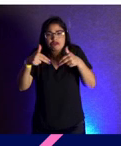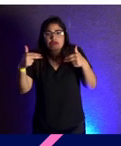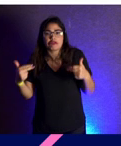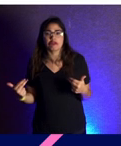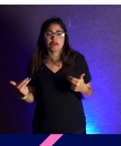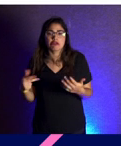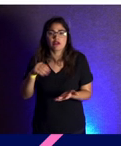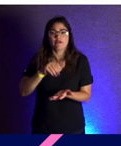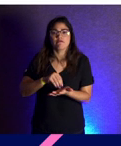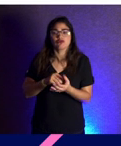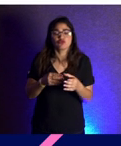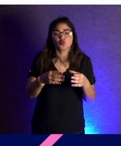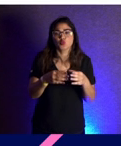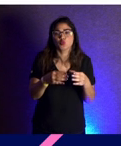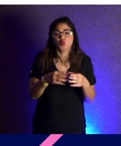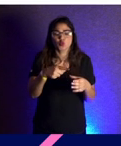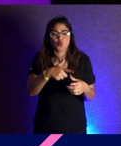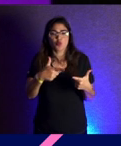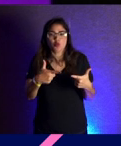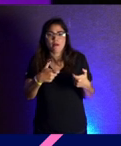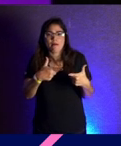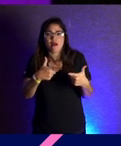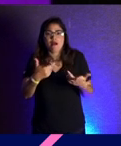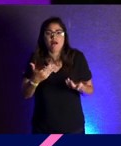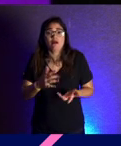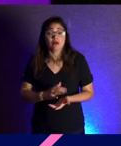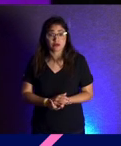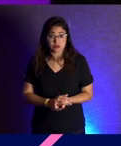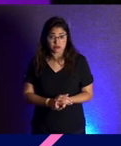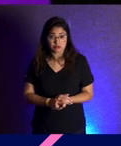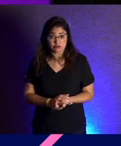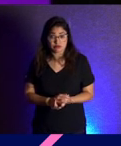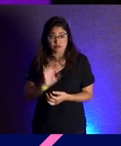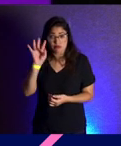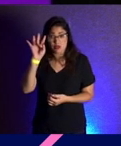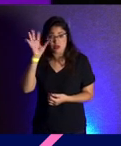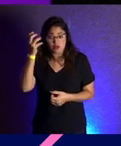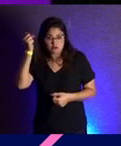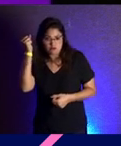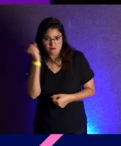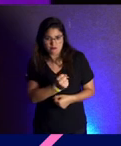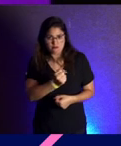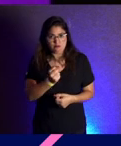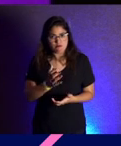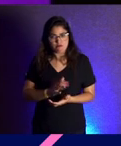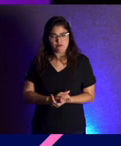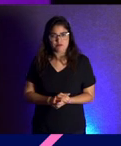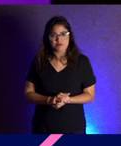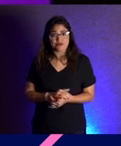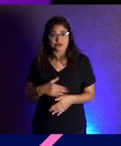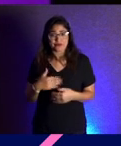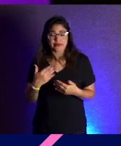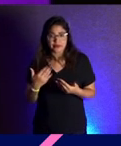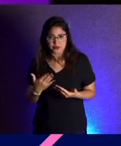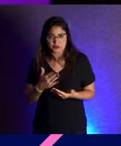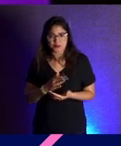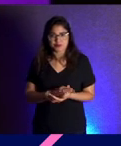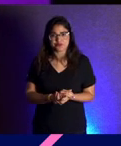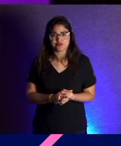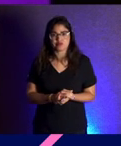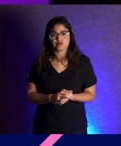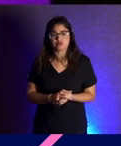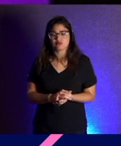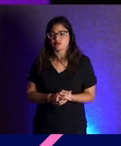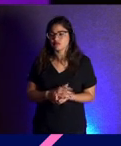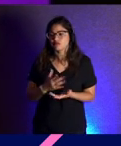el grupo armado que conoció la víctima. Entonces, una de las cosas más